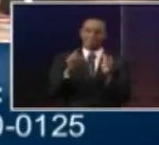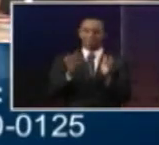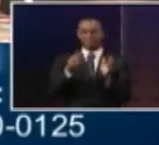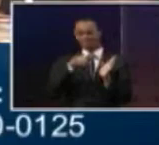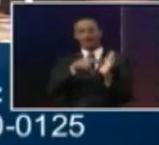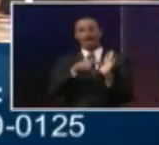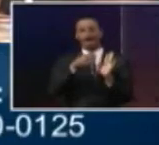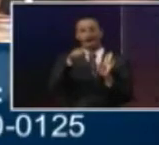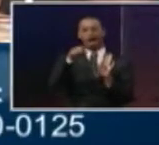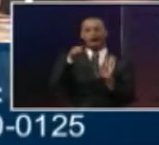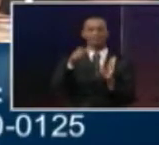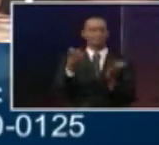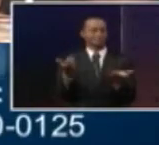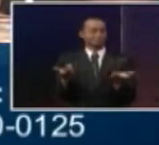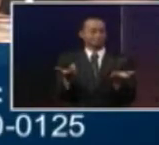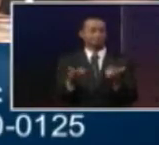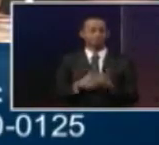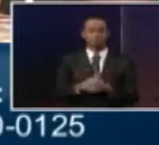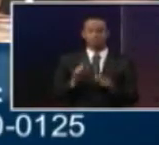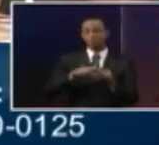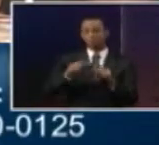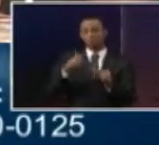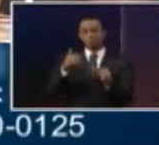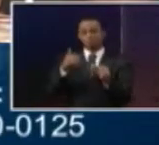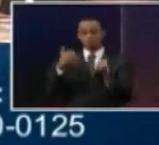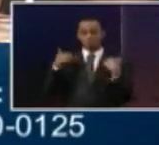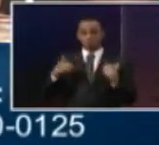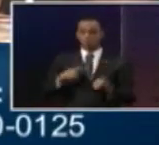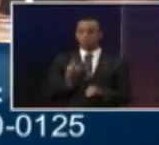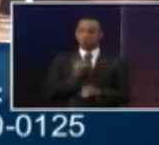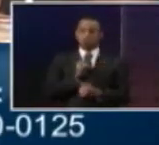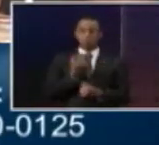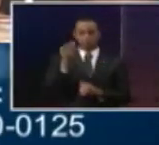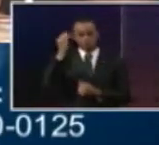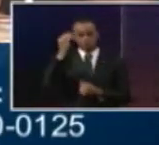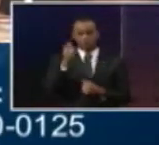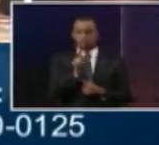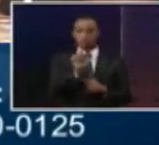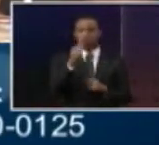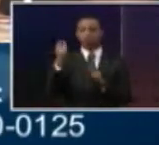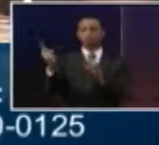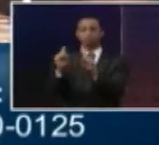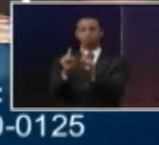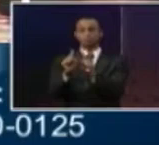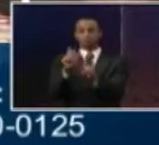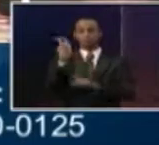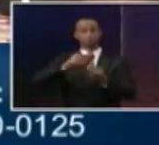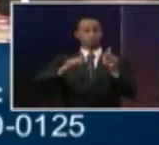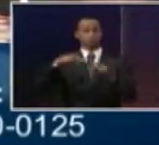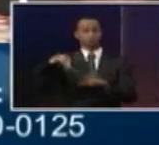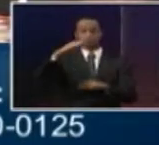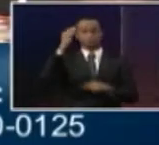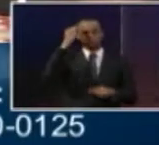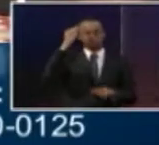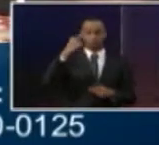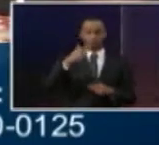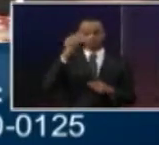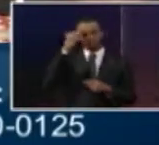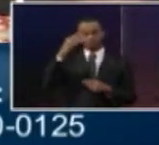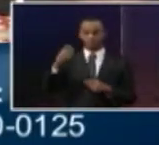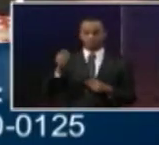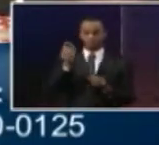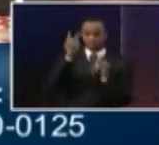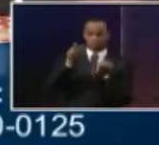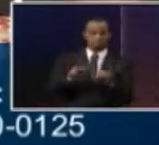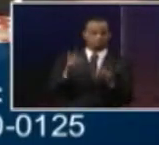el cuerpo tuyo solamente lo conoce uno mismo y se supone que tu pareja. pero el pueblo no va a saber dónde yo tengo un lunar, aunque me